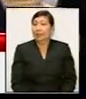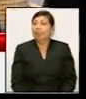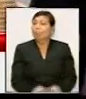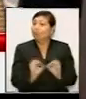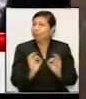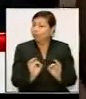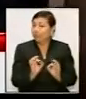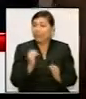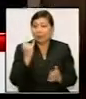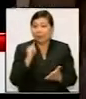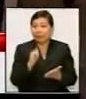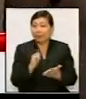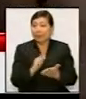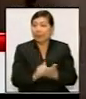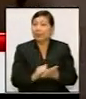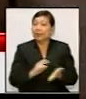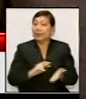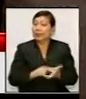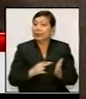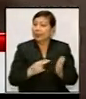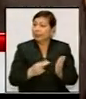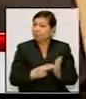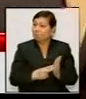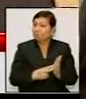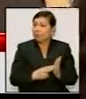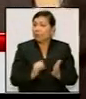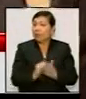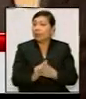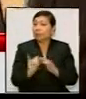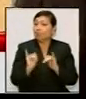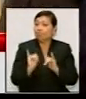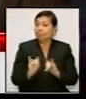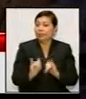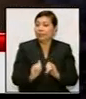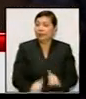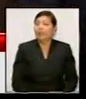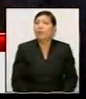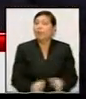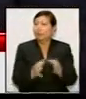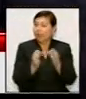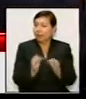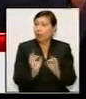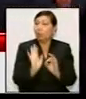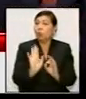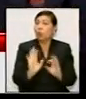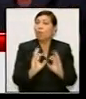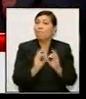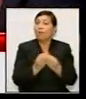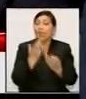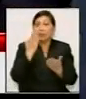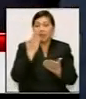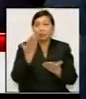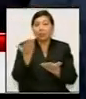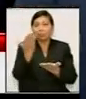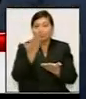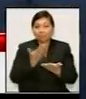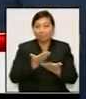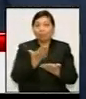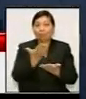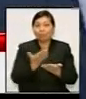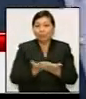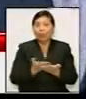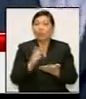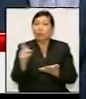preciso concepto de lo que fue y de lo que dejó, y que seguramente la familia va a saber recopilar